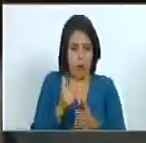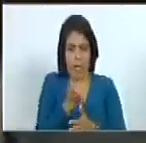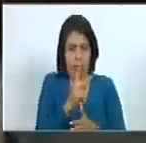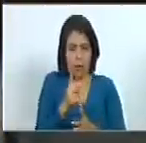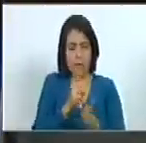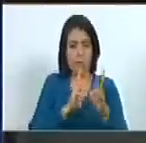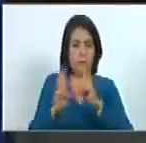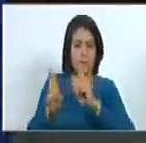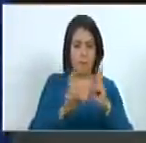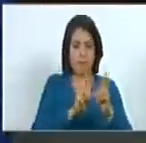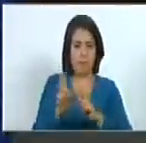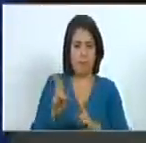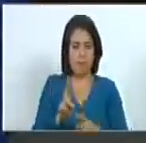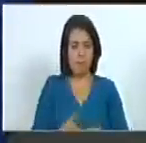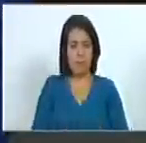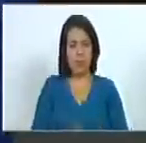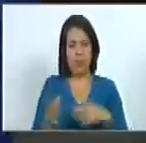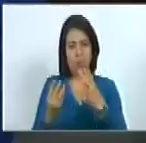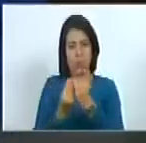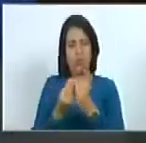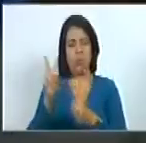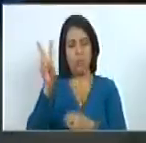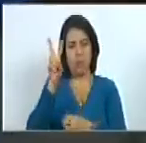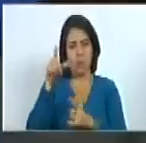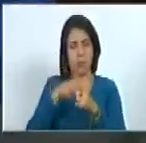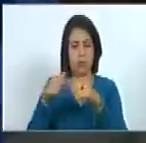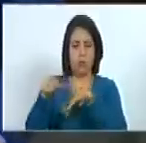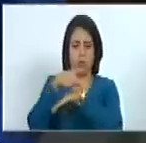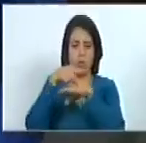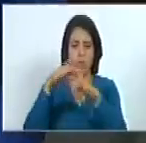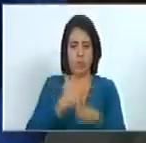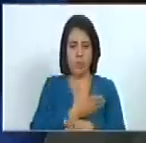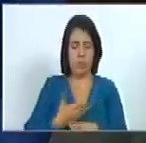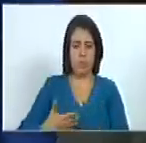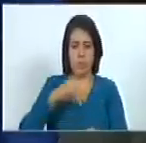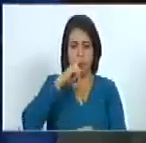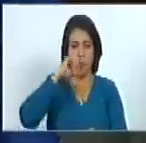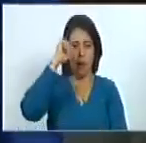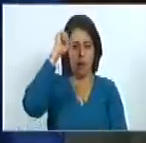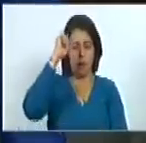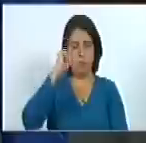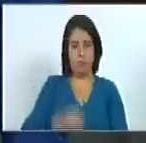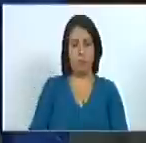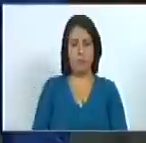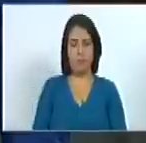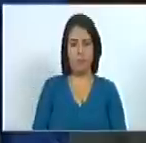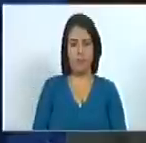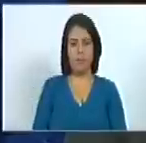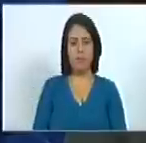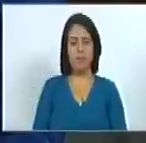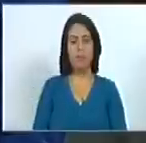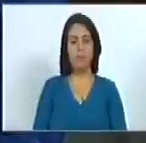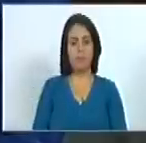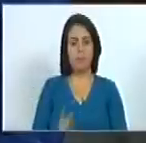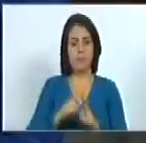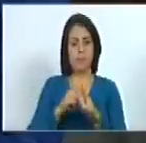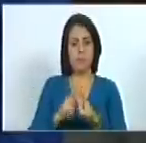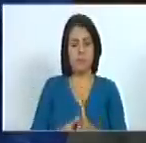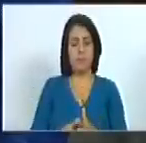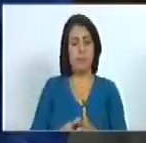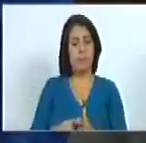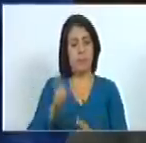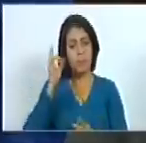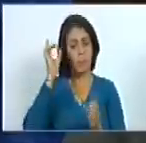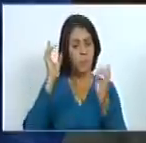retomarían relaciones con Venezuela, con el gobierno del presidente Maduro, y que el oscurantismo y la